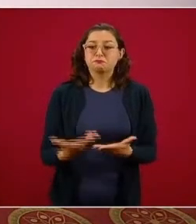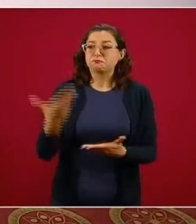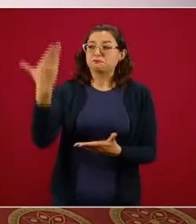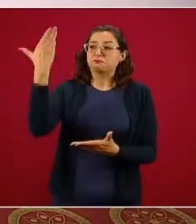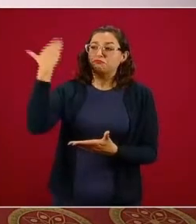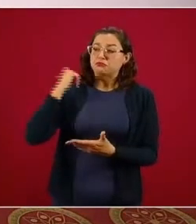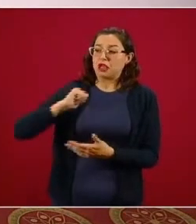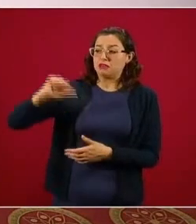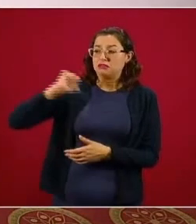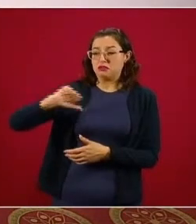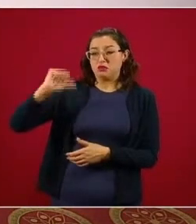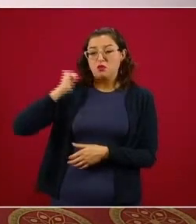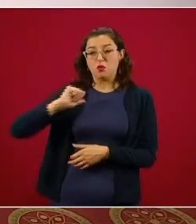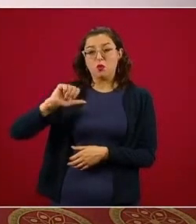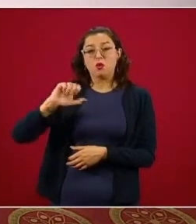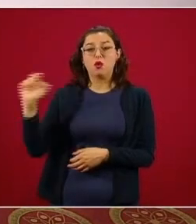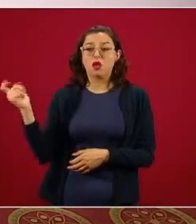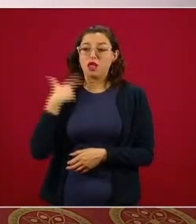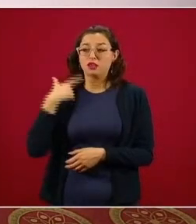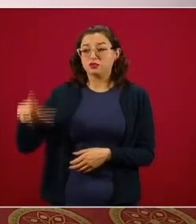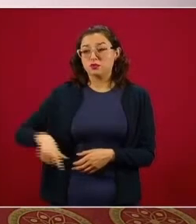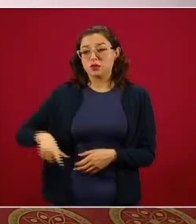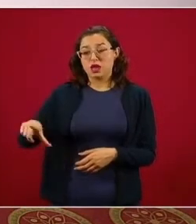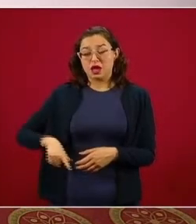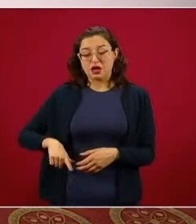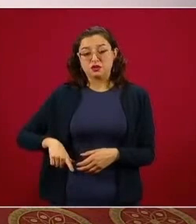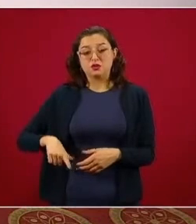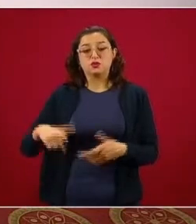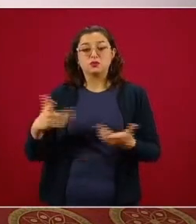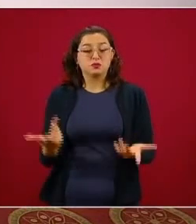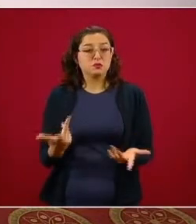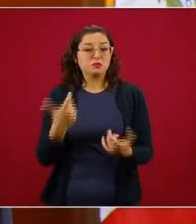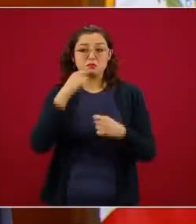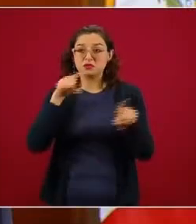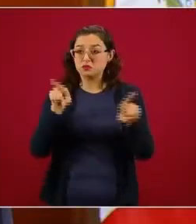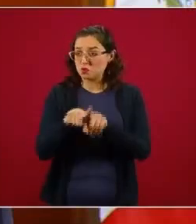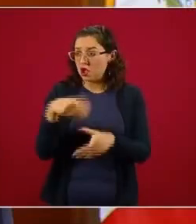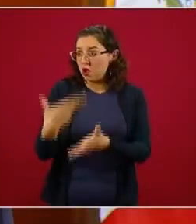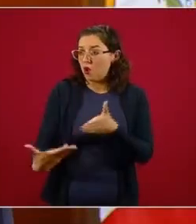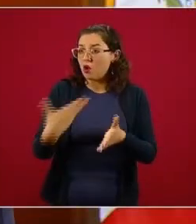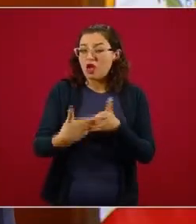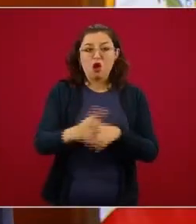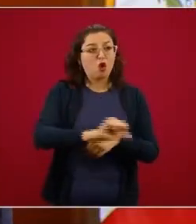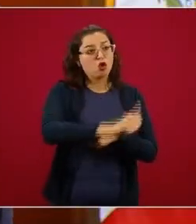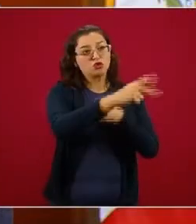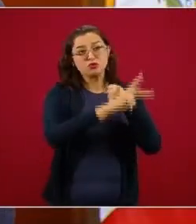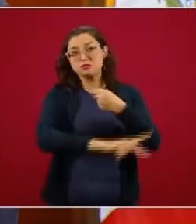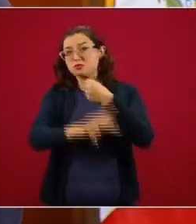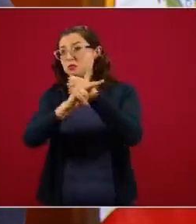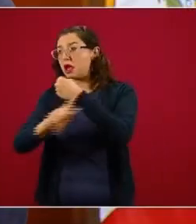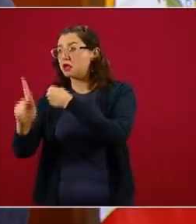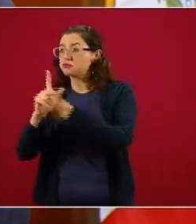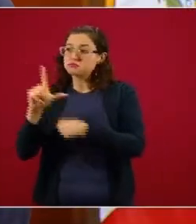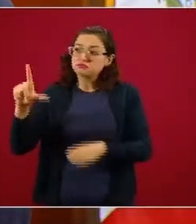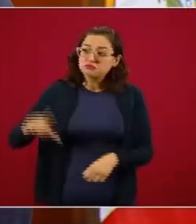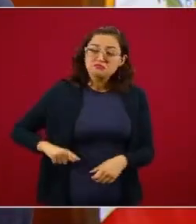respetamos otros gobiernos de otras latitudes, nuestra estrategia para